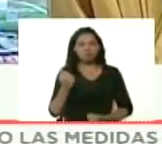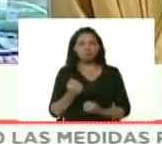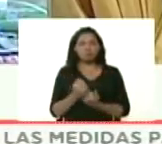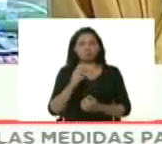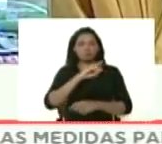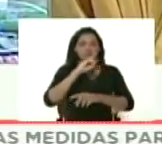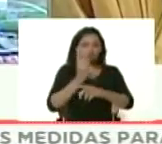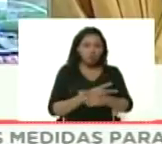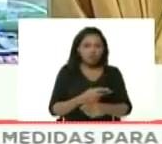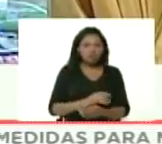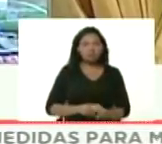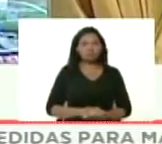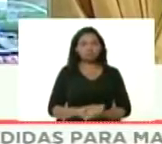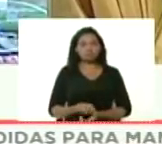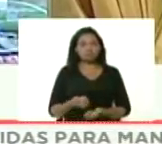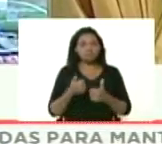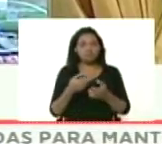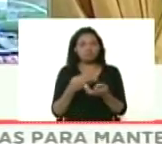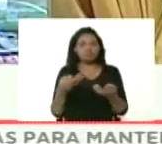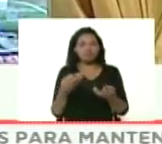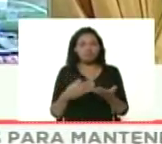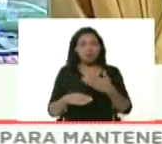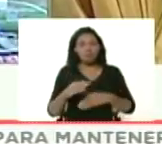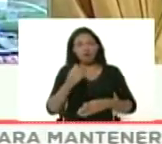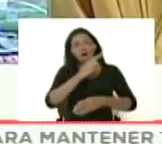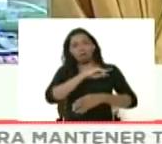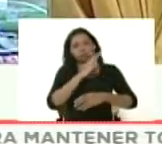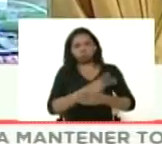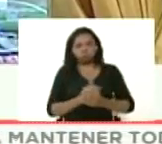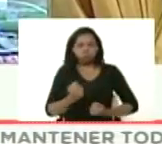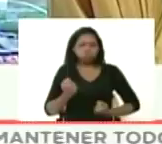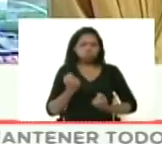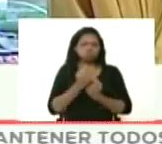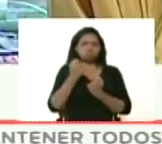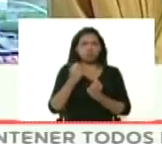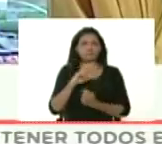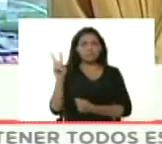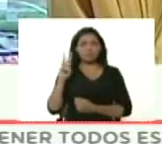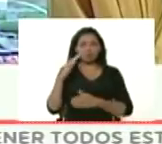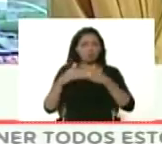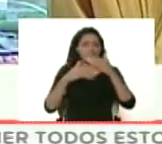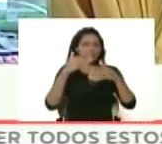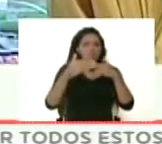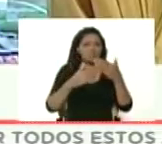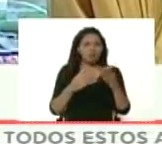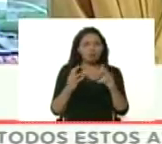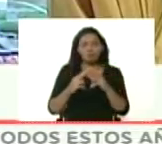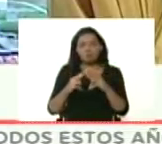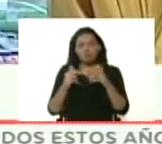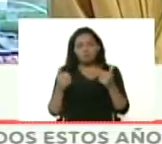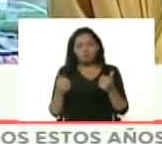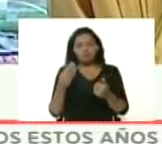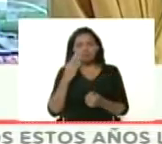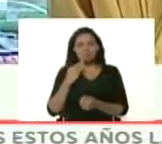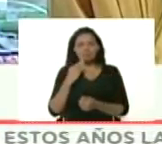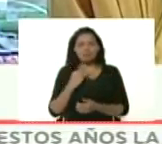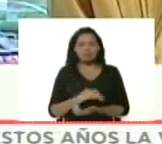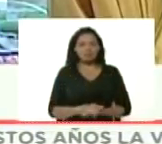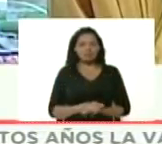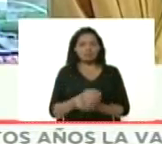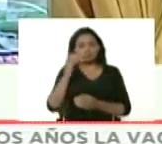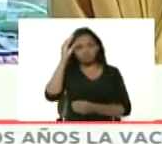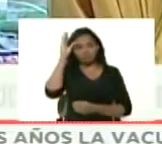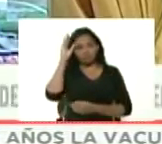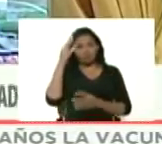fuerza. Lo vamos a apoyar con fuerza. Venezuela ha venido construyendo el conocimiento, la experiencia, la